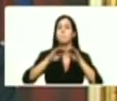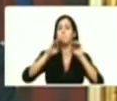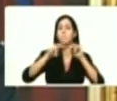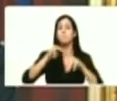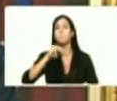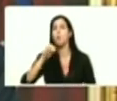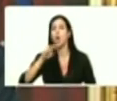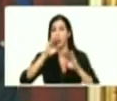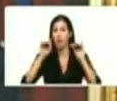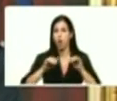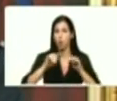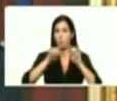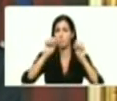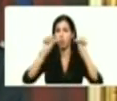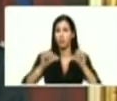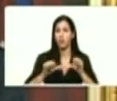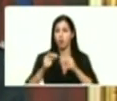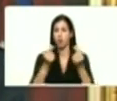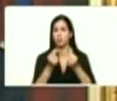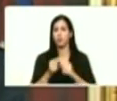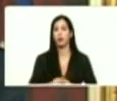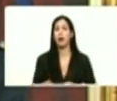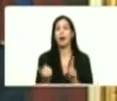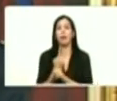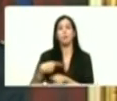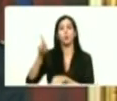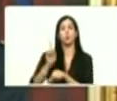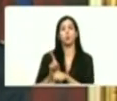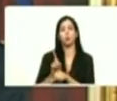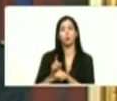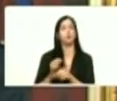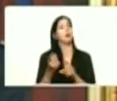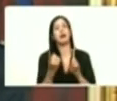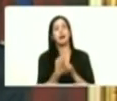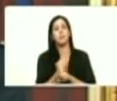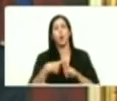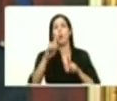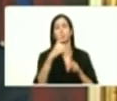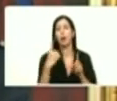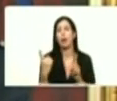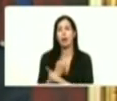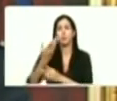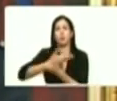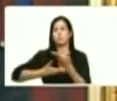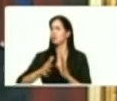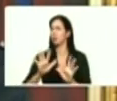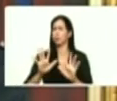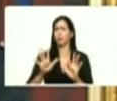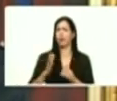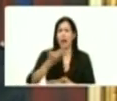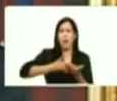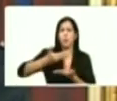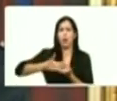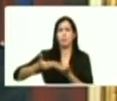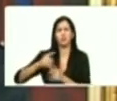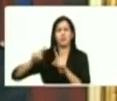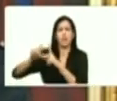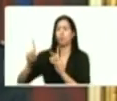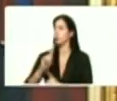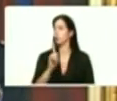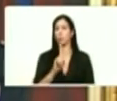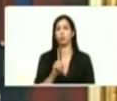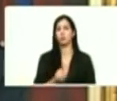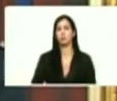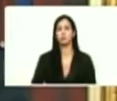es cuánto cuesta el cambio único o cuánto cuesta el cambio dual o cuánto cuesta el cambio triple no el